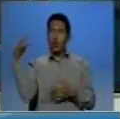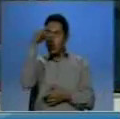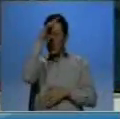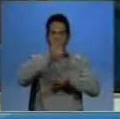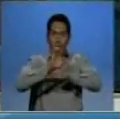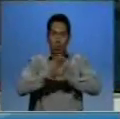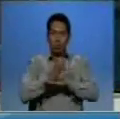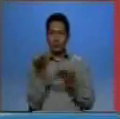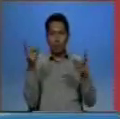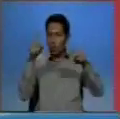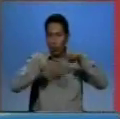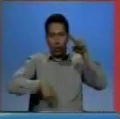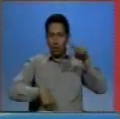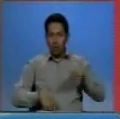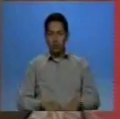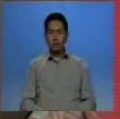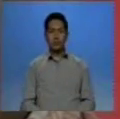impedía.